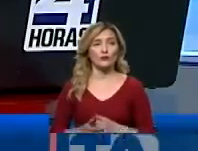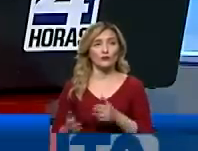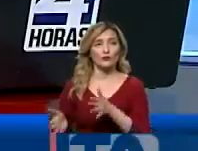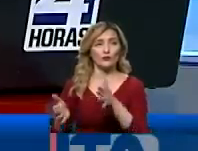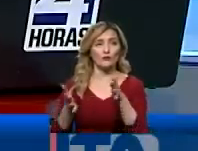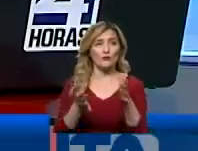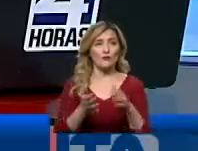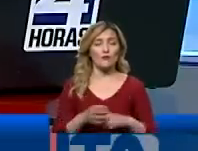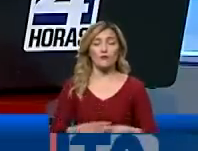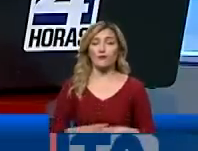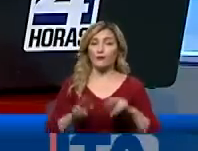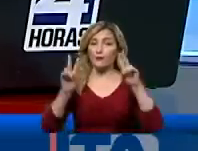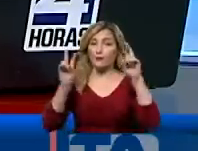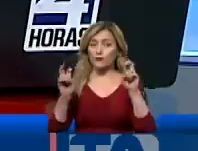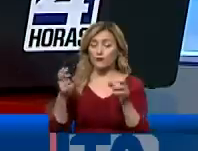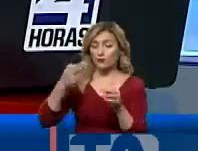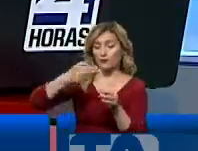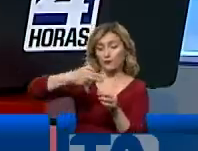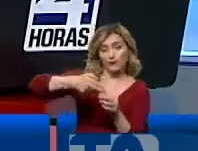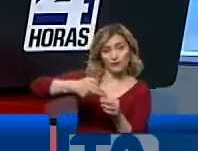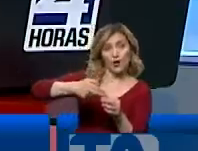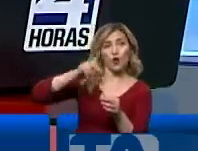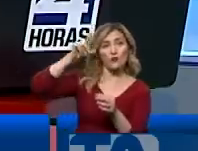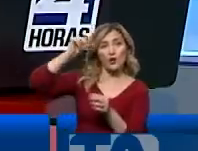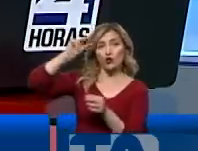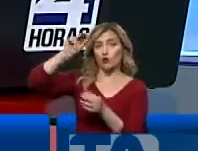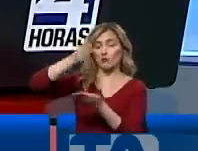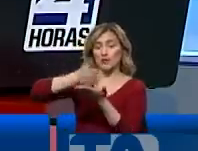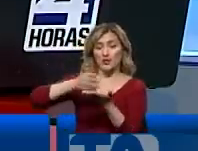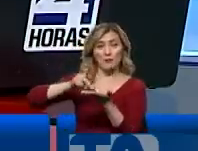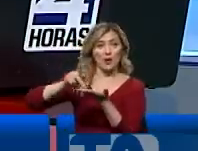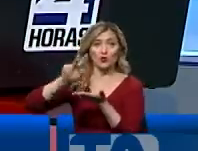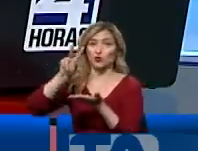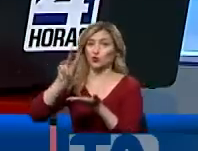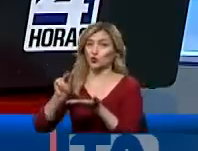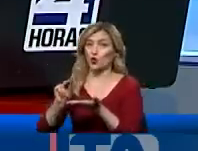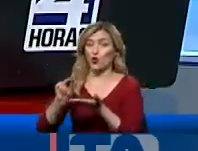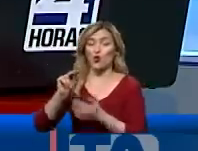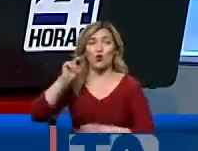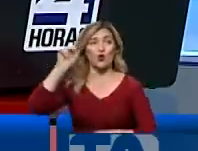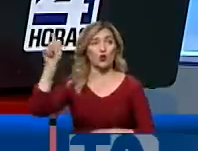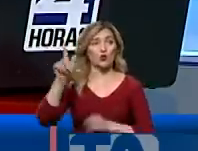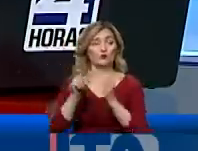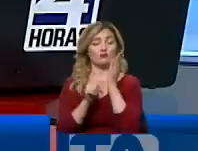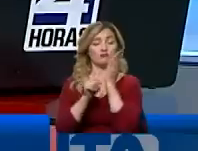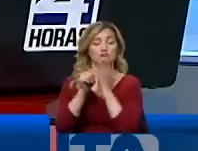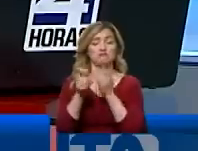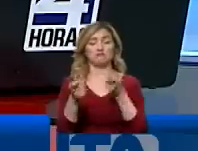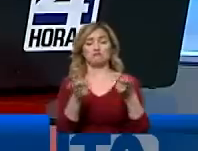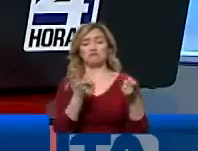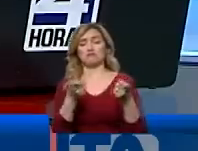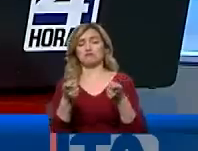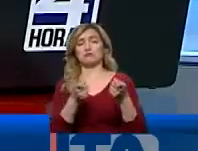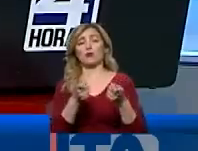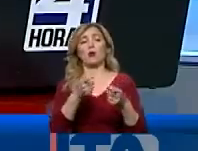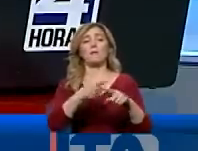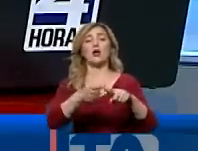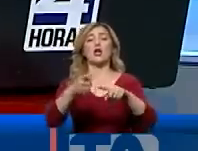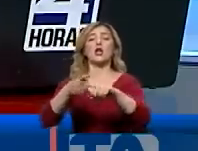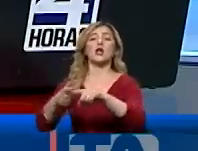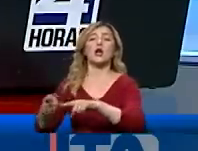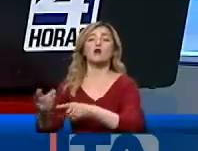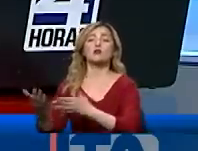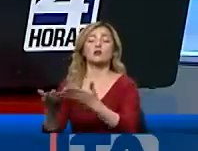Y frente a la eliminación de los subsidios a los combustibles, la ministra de Gobierno anuncia un estricto control de precios para impedir la especulación de productos